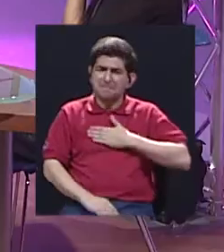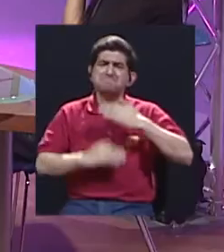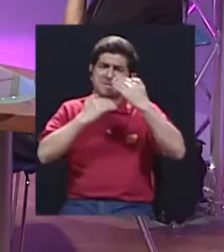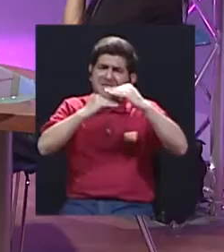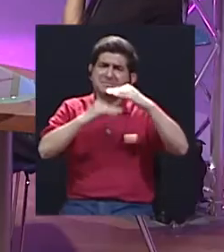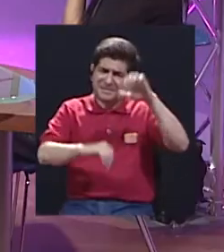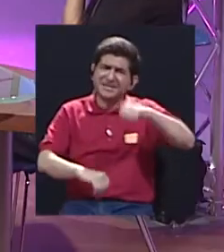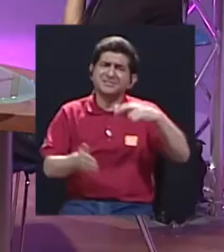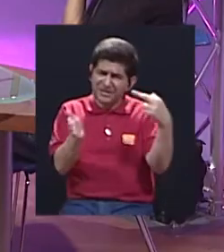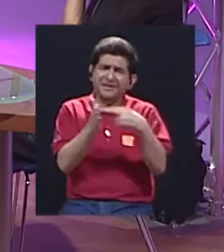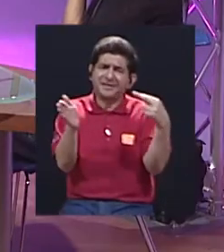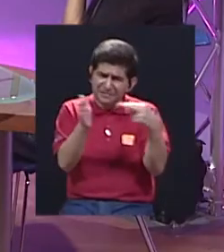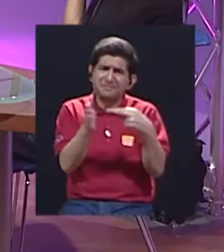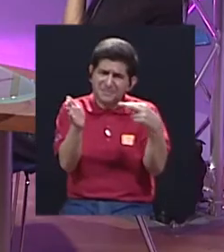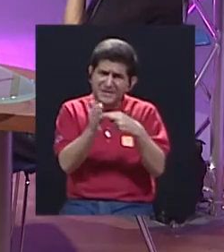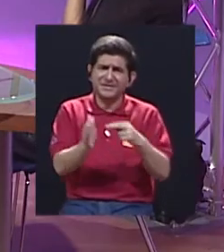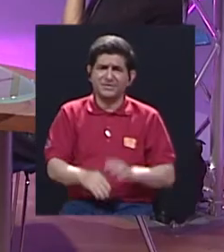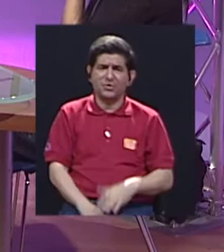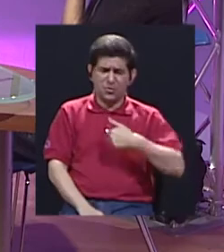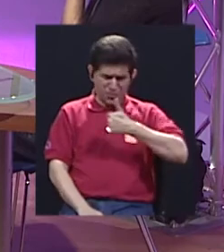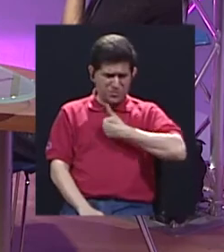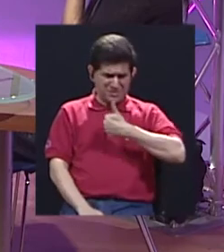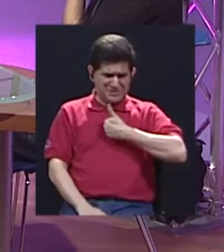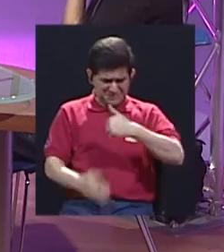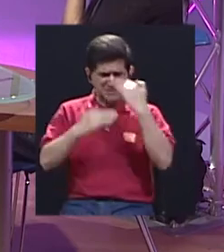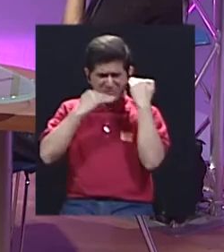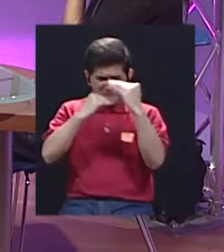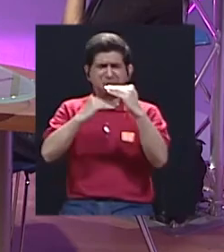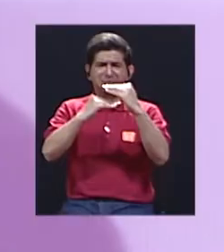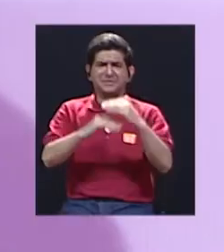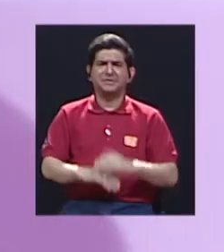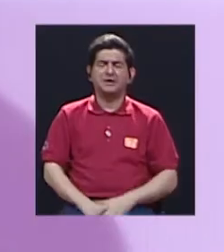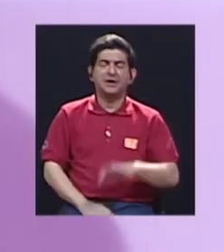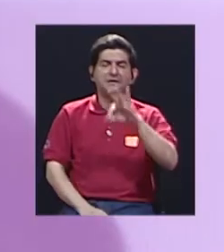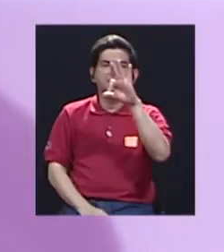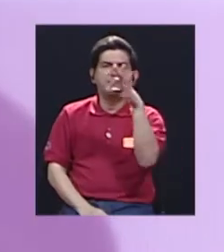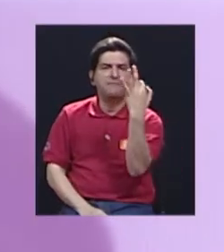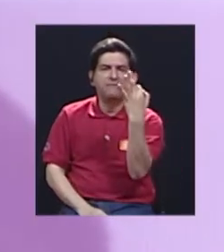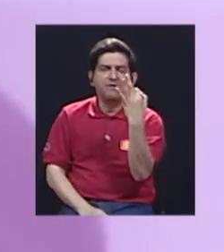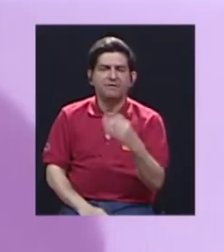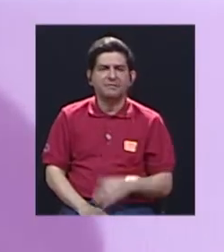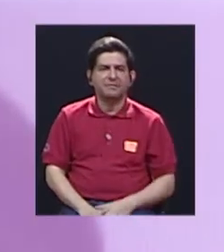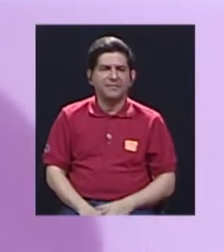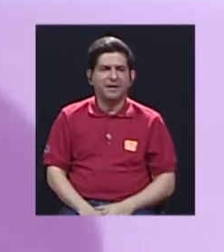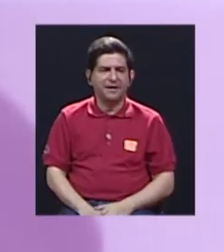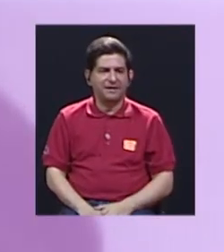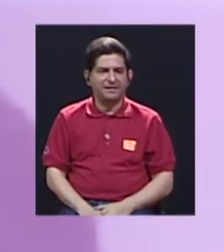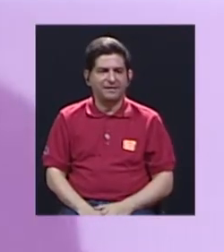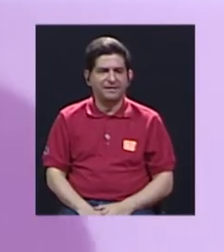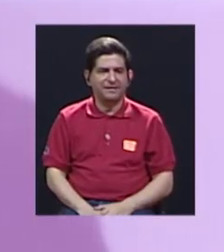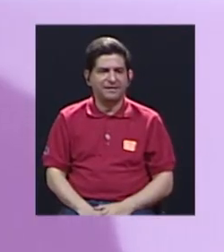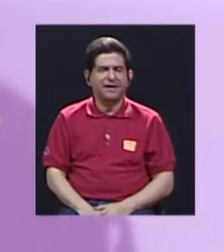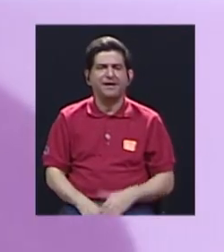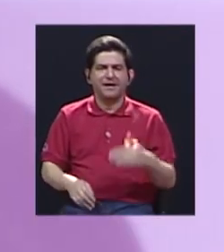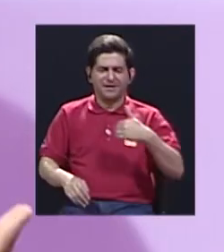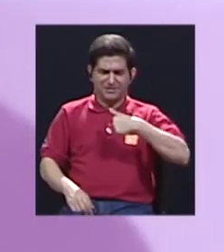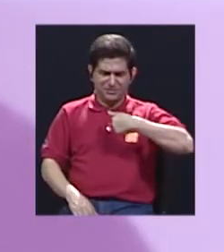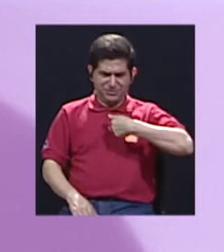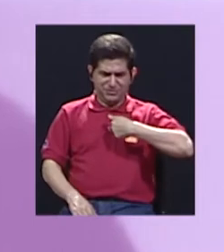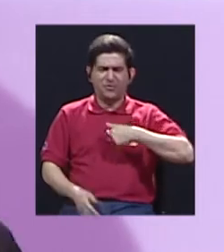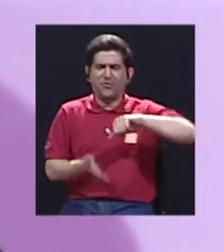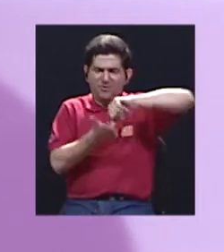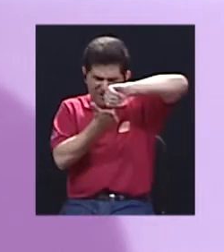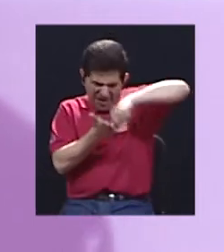limitaciones, valga la redundancia. Uno se autolimita muchísimo y fue una manera y una... de reafirmarme como